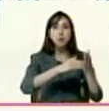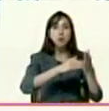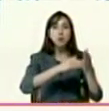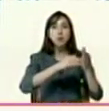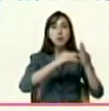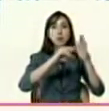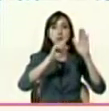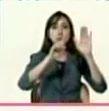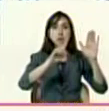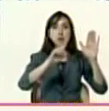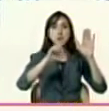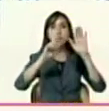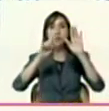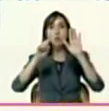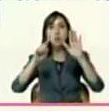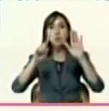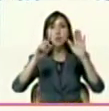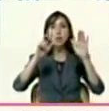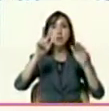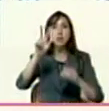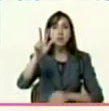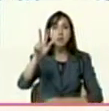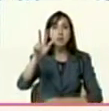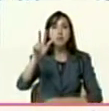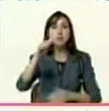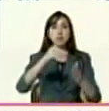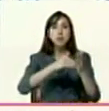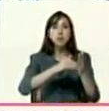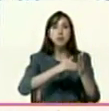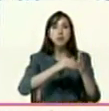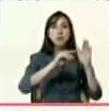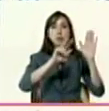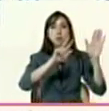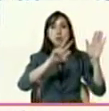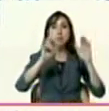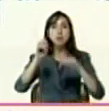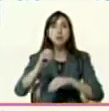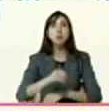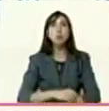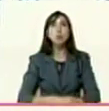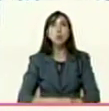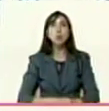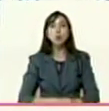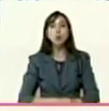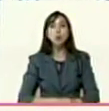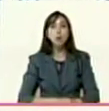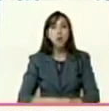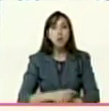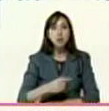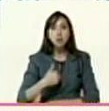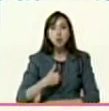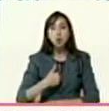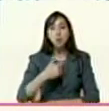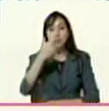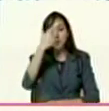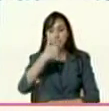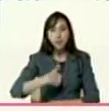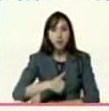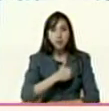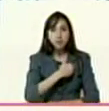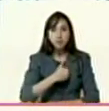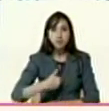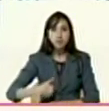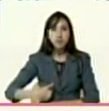6.633.107, fue designado por el usurpador presidente falso Juan Guaidó